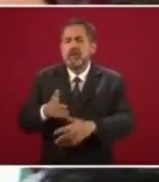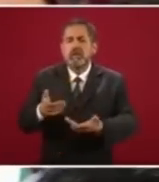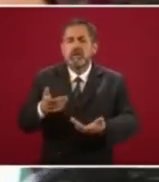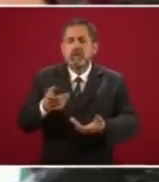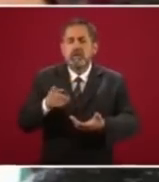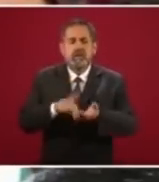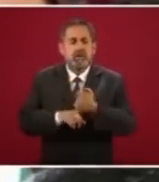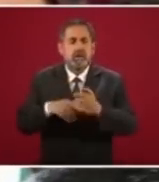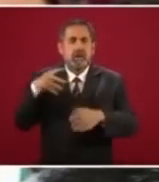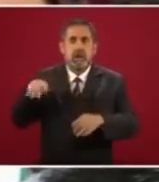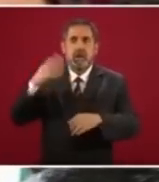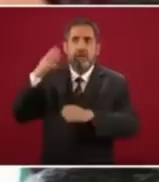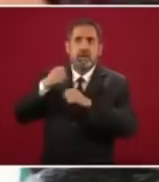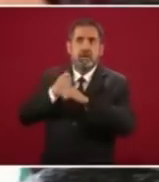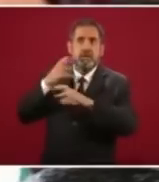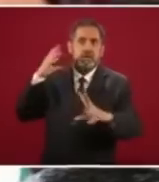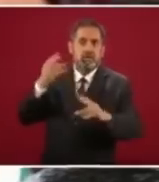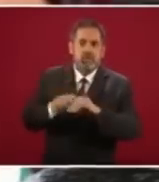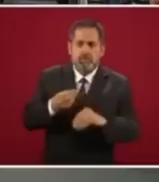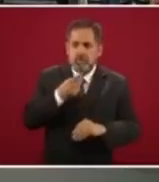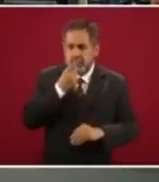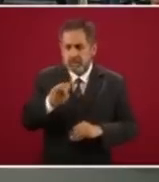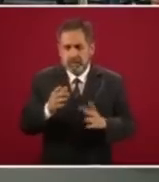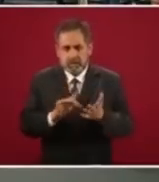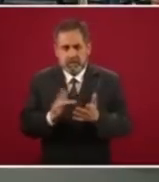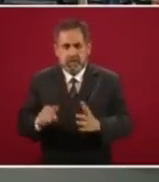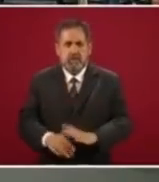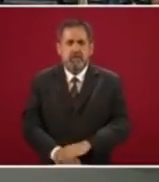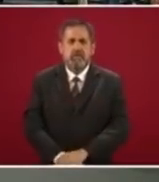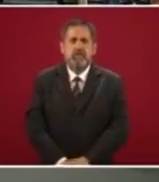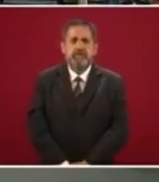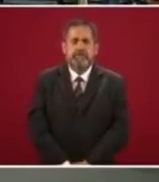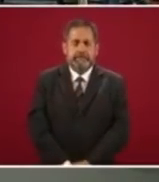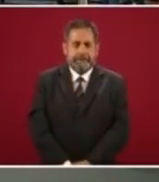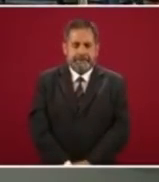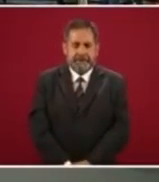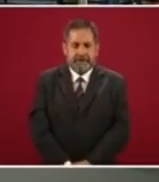mineros a 14 años de lo sucedido? Gracias.